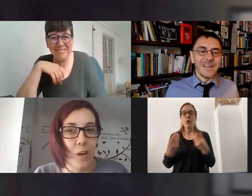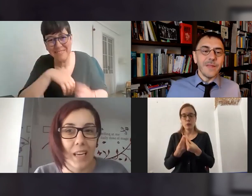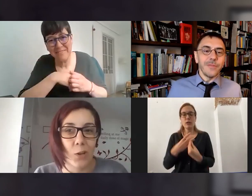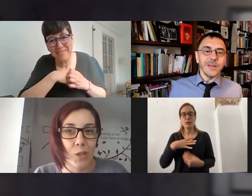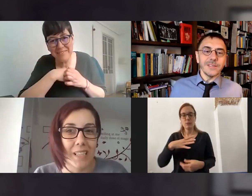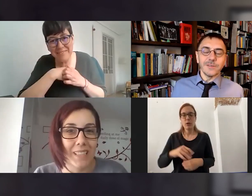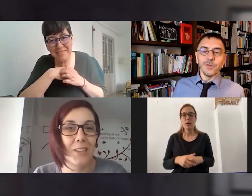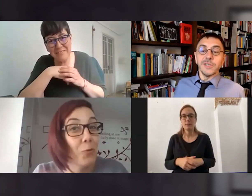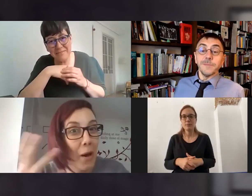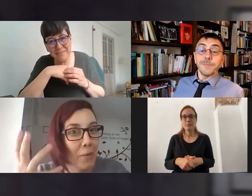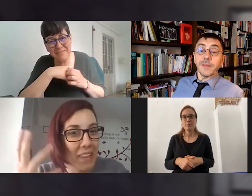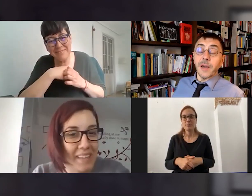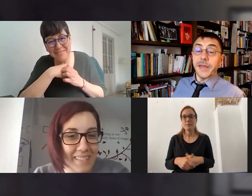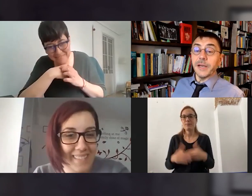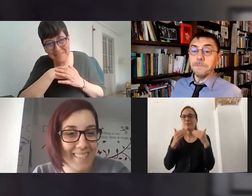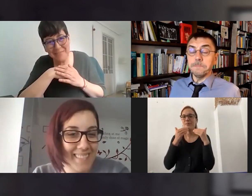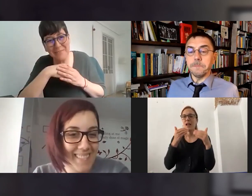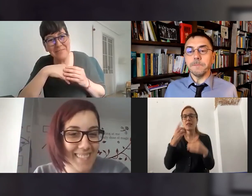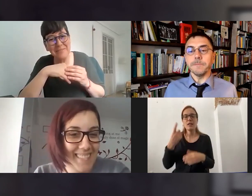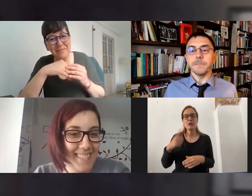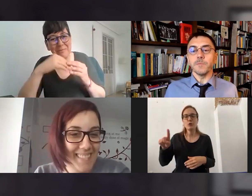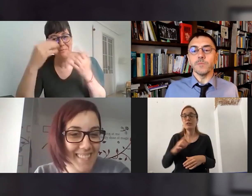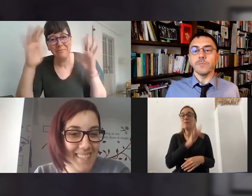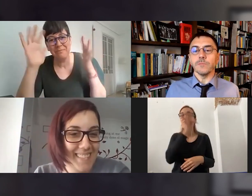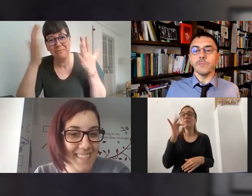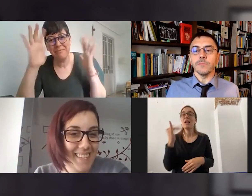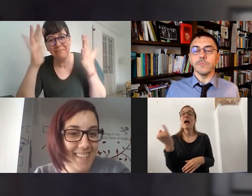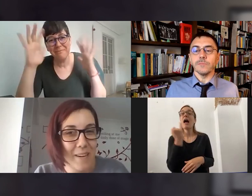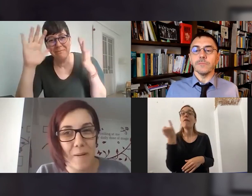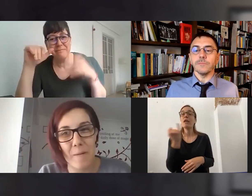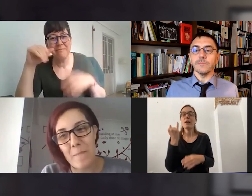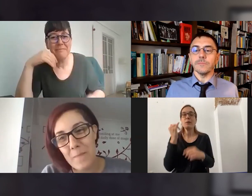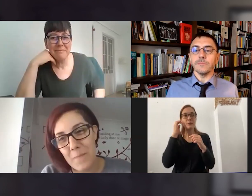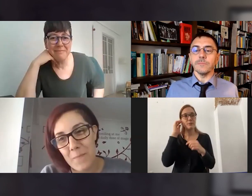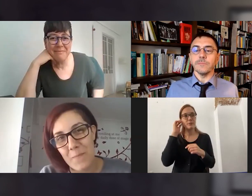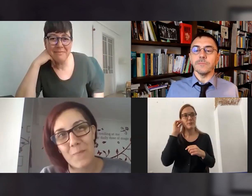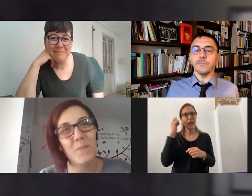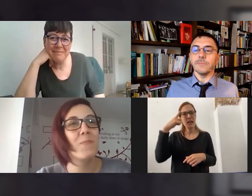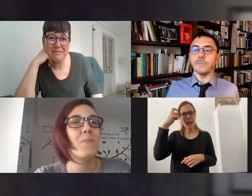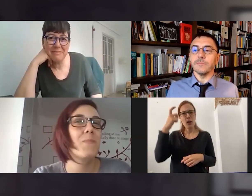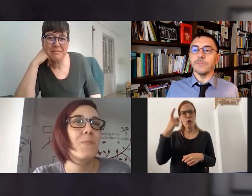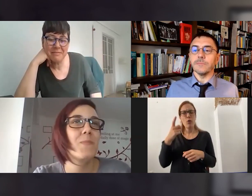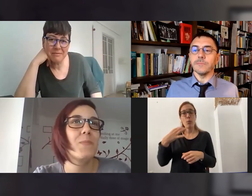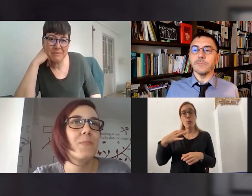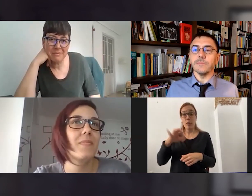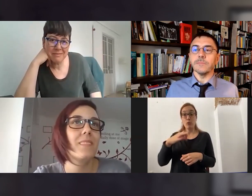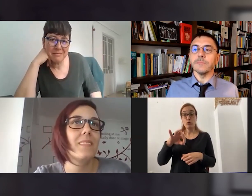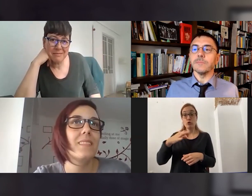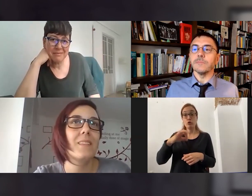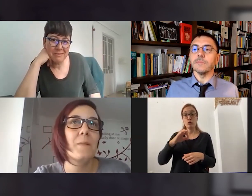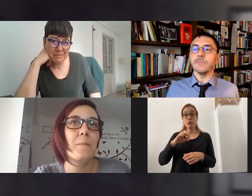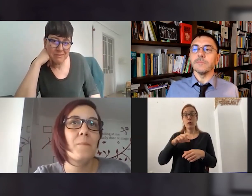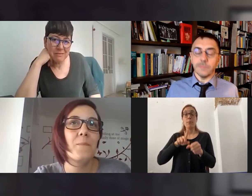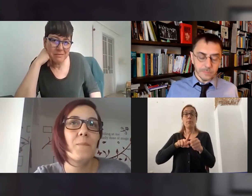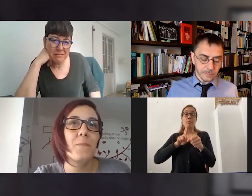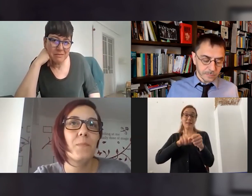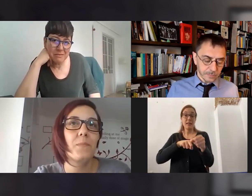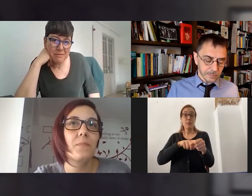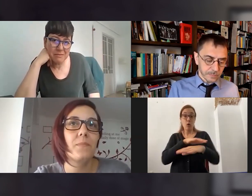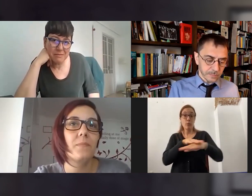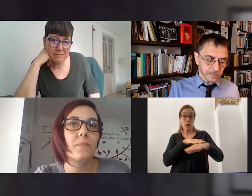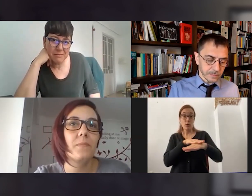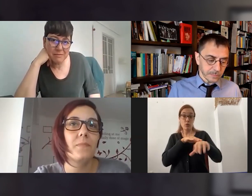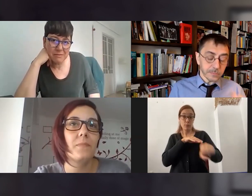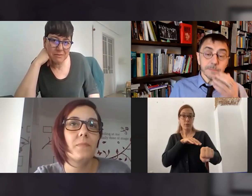hacerlo. Gracias, Conchi. Javier. Creo que la participación de Podemos en el gobierno ha conseguido levantar un